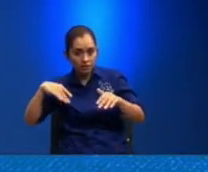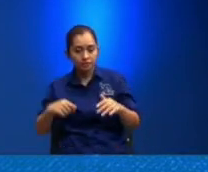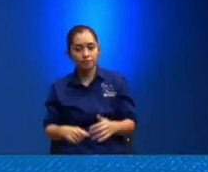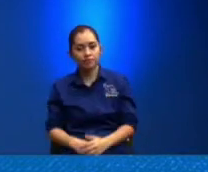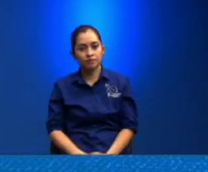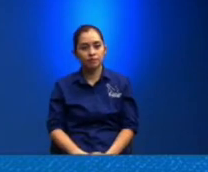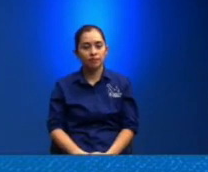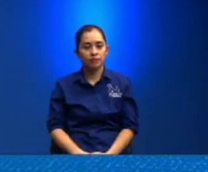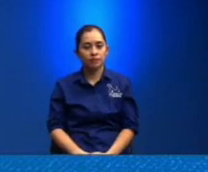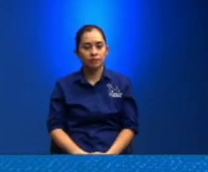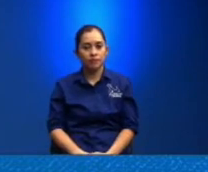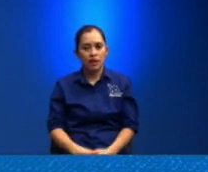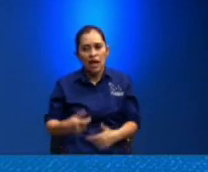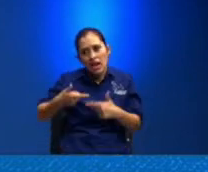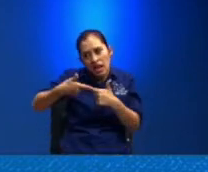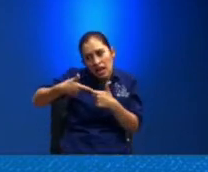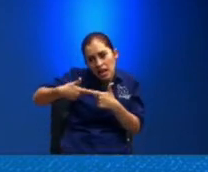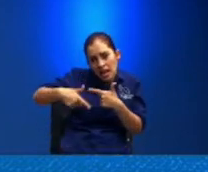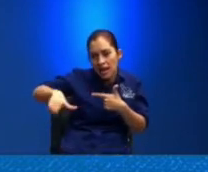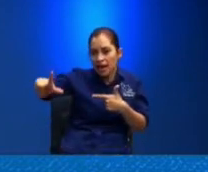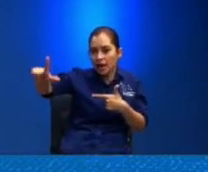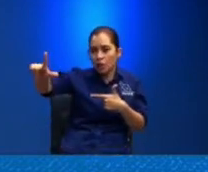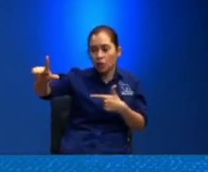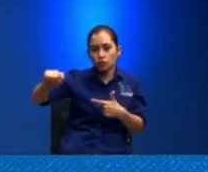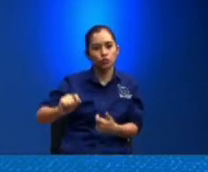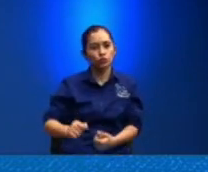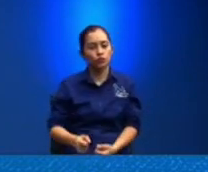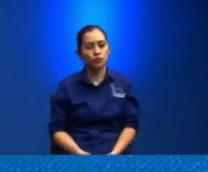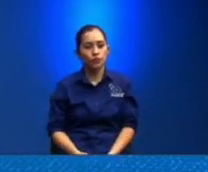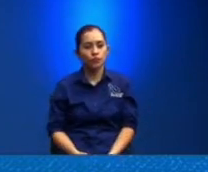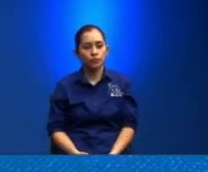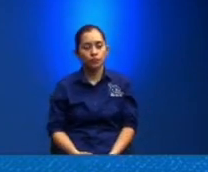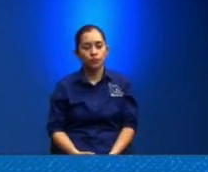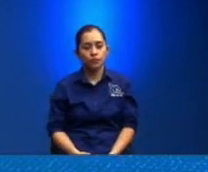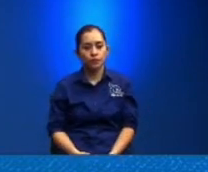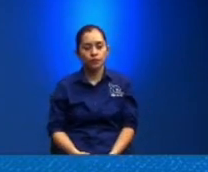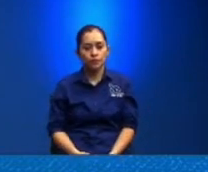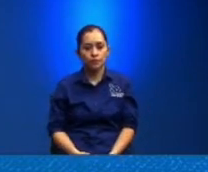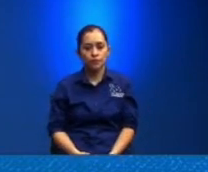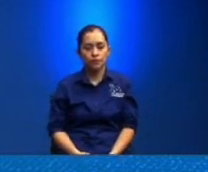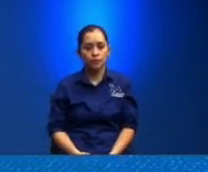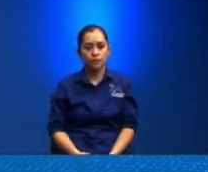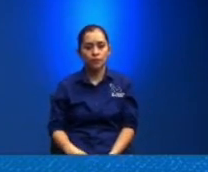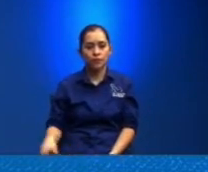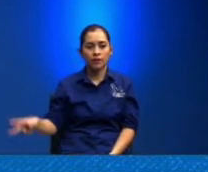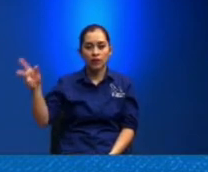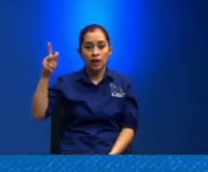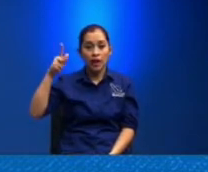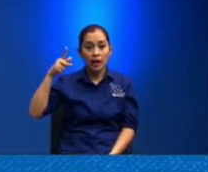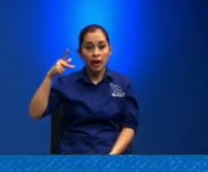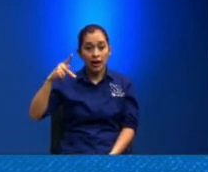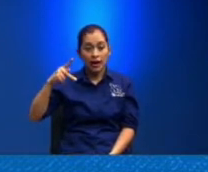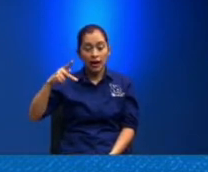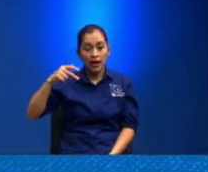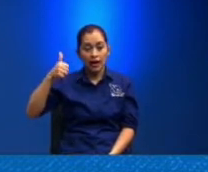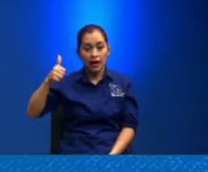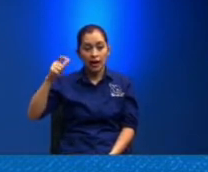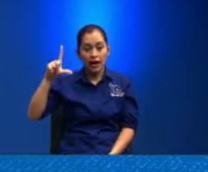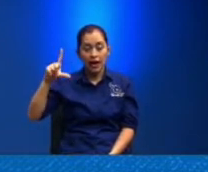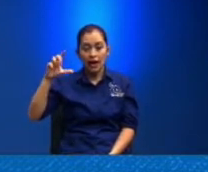lejos de y quiere decir también bueno y que leo que leo y quiere decir